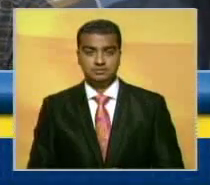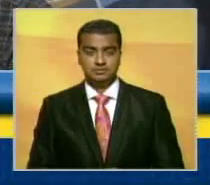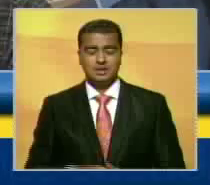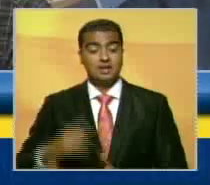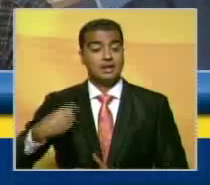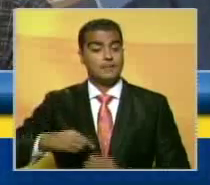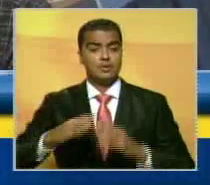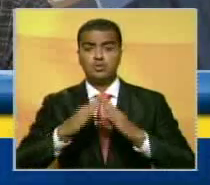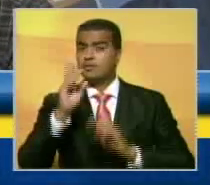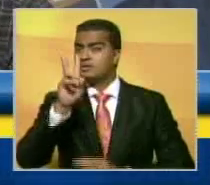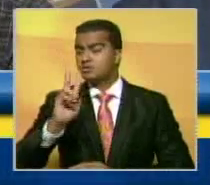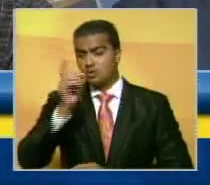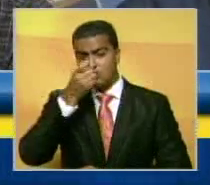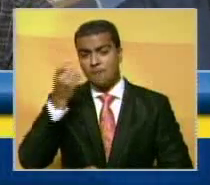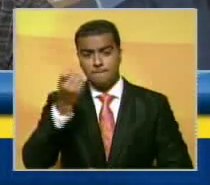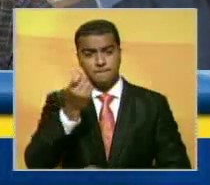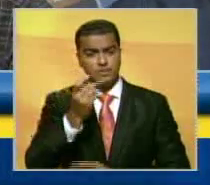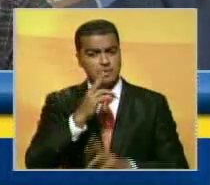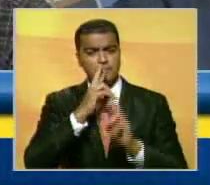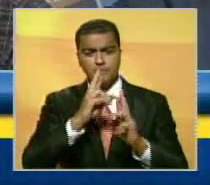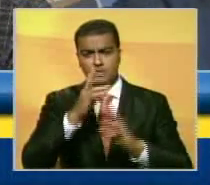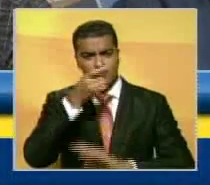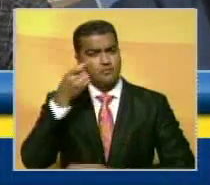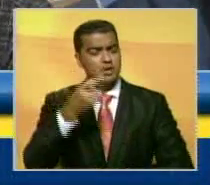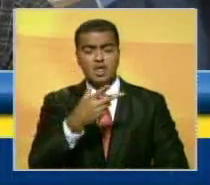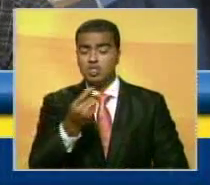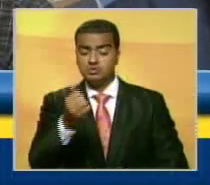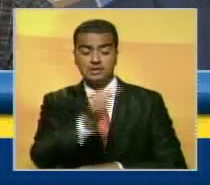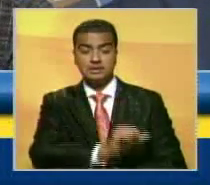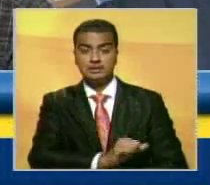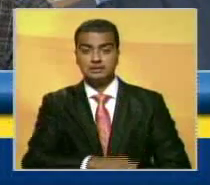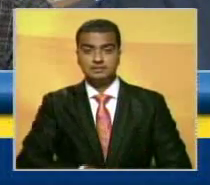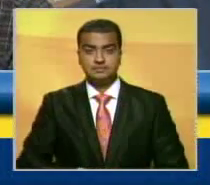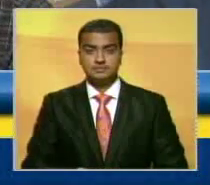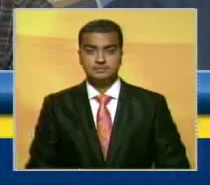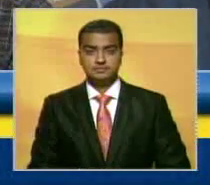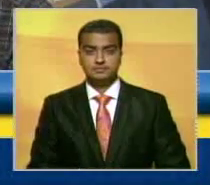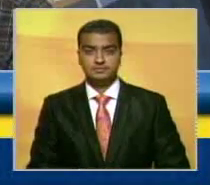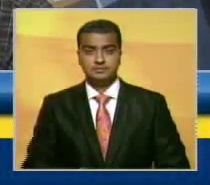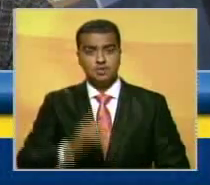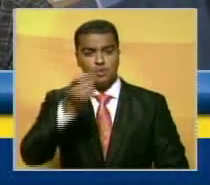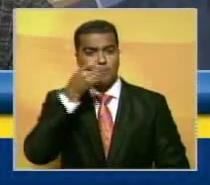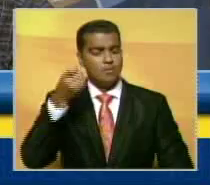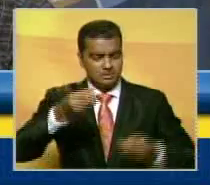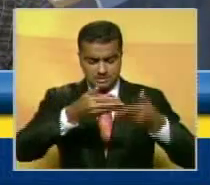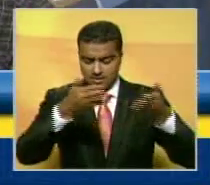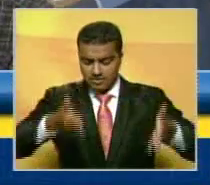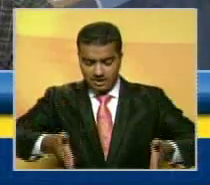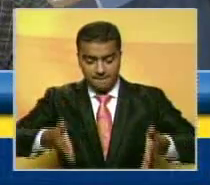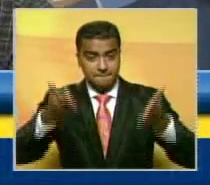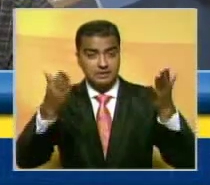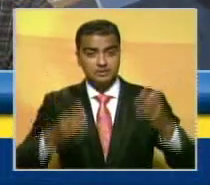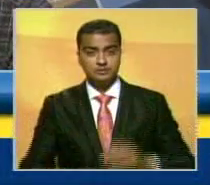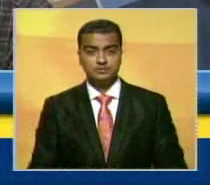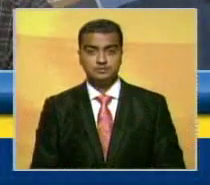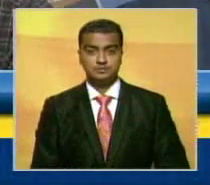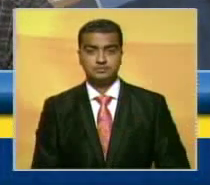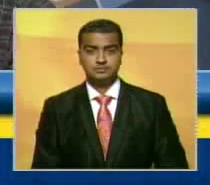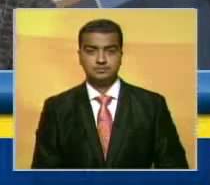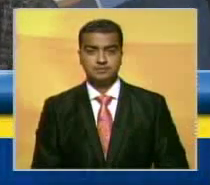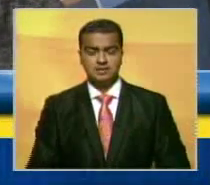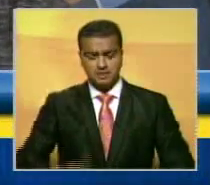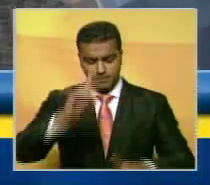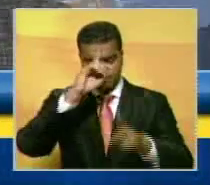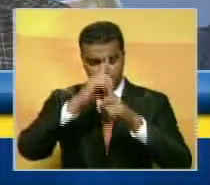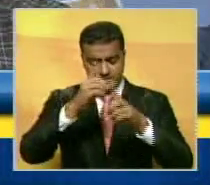en Venezuela con un pueblo resuelto, un pueblo que no se rinde, un pueblo que se abre camino hacia el porvenir y